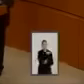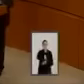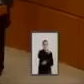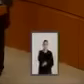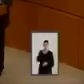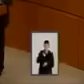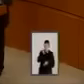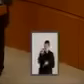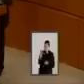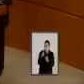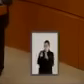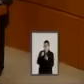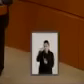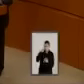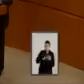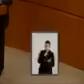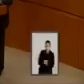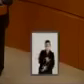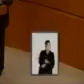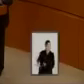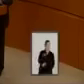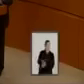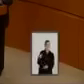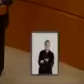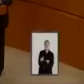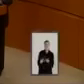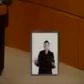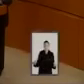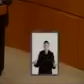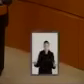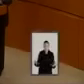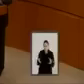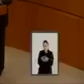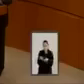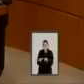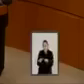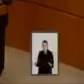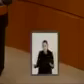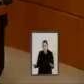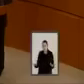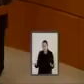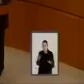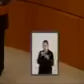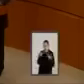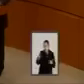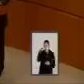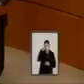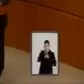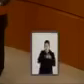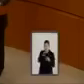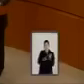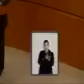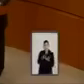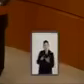ley? En el Estado de Derecho Y cuando se presenta el conflicto social de